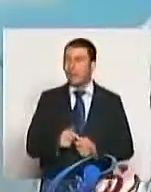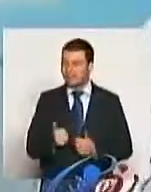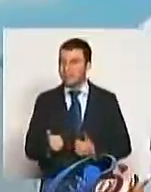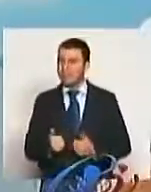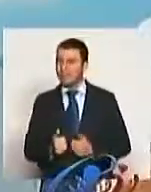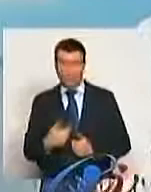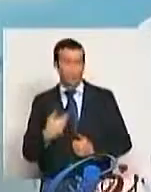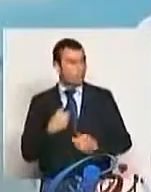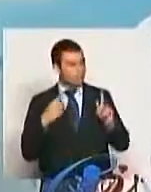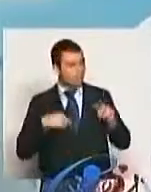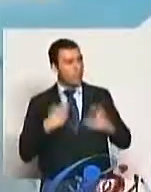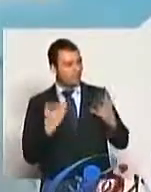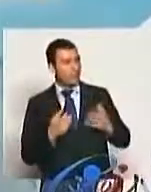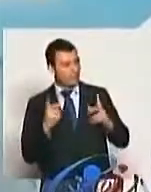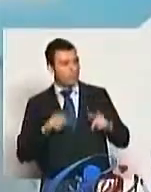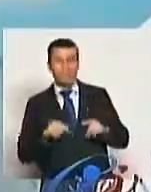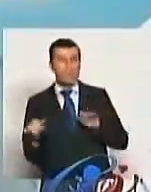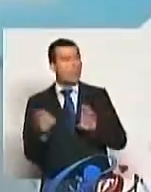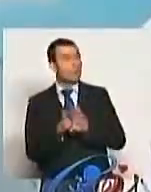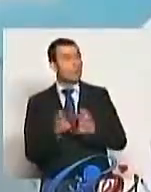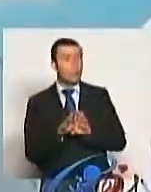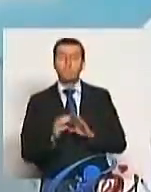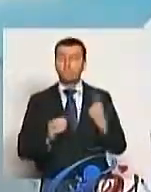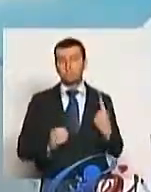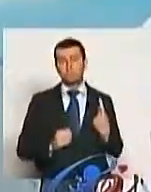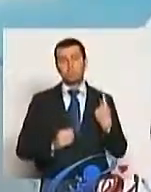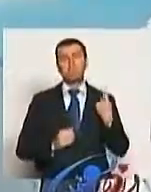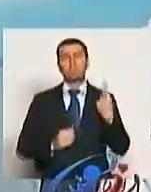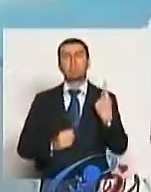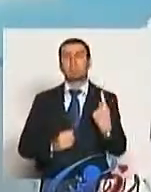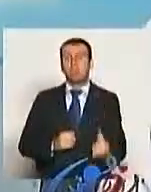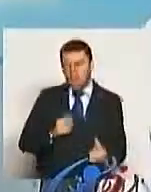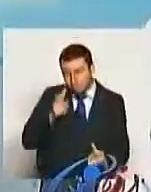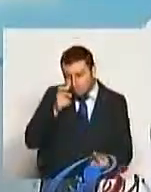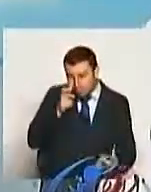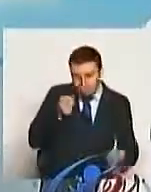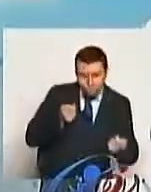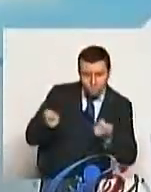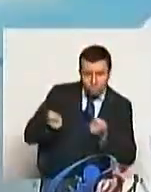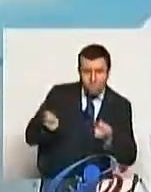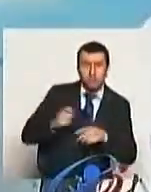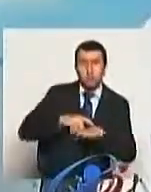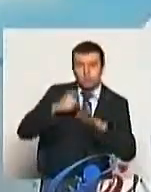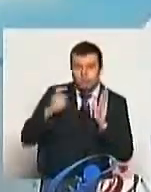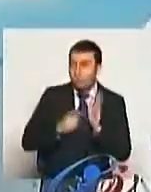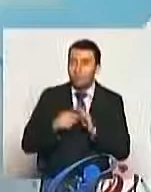el examen e inmediatamente pasó a que le realizaran el mismo paquete ginecológico.